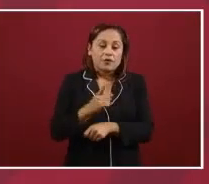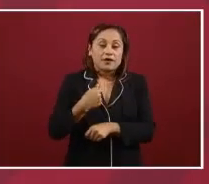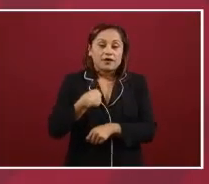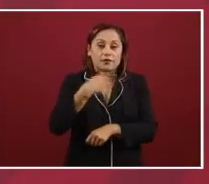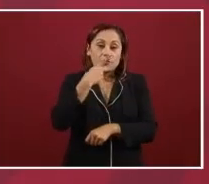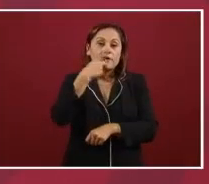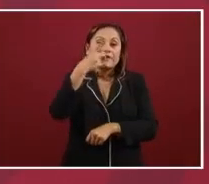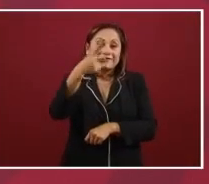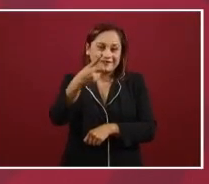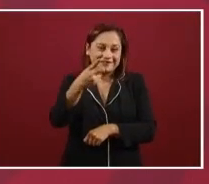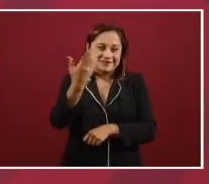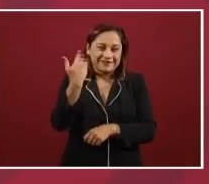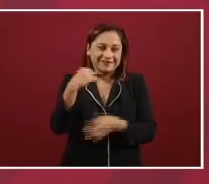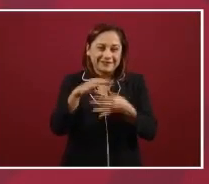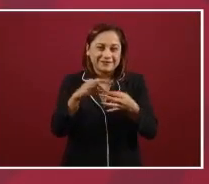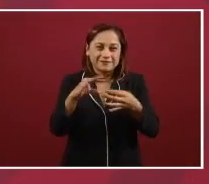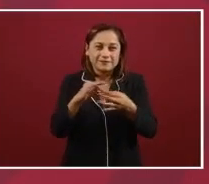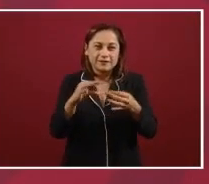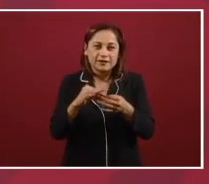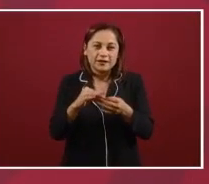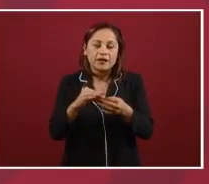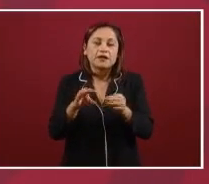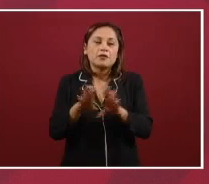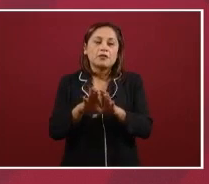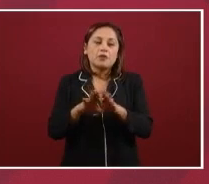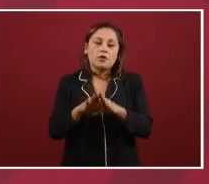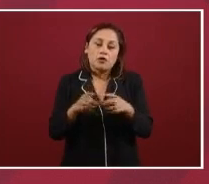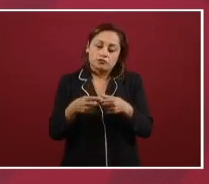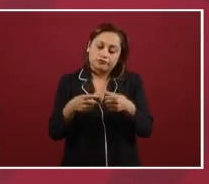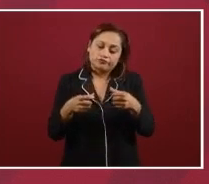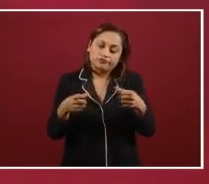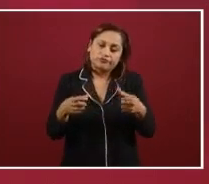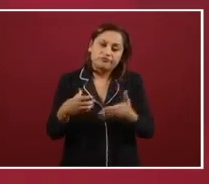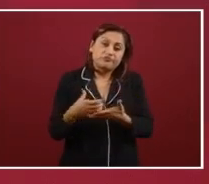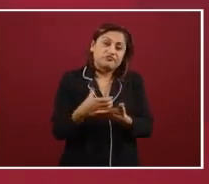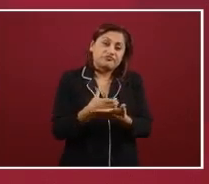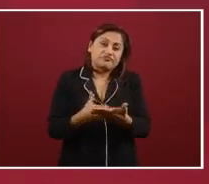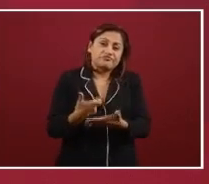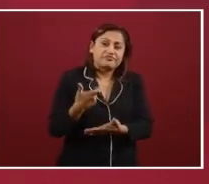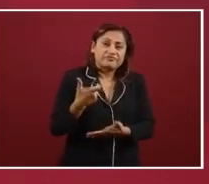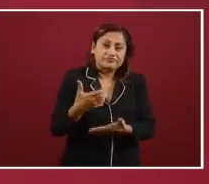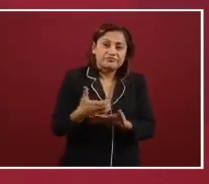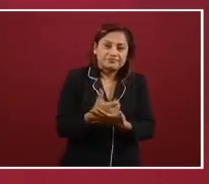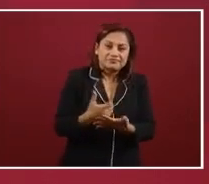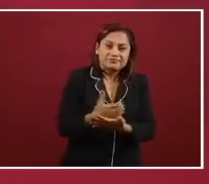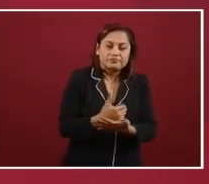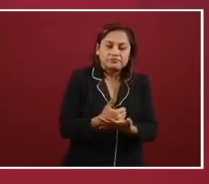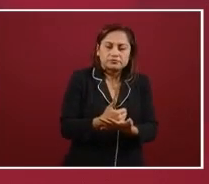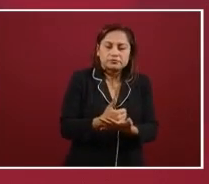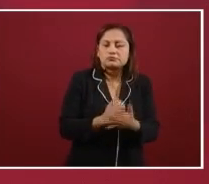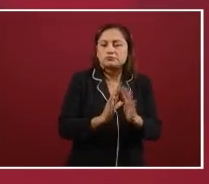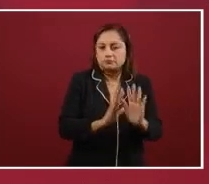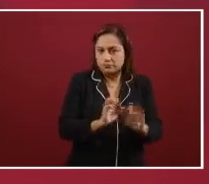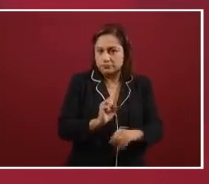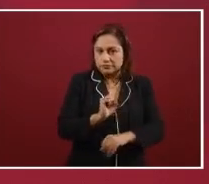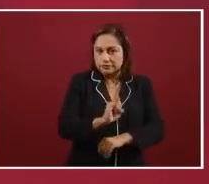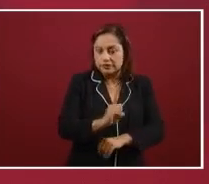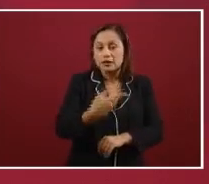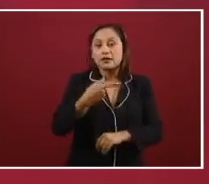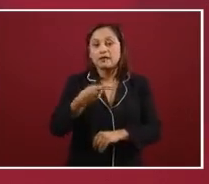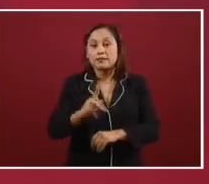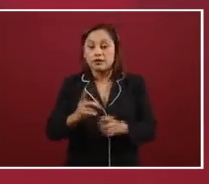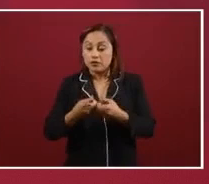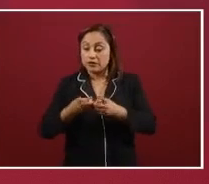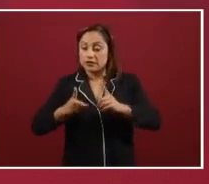crecimiento es hacer dinero y desarrollo es hacer dinero y distribuirlo,